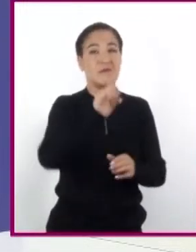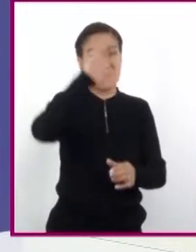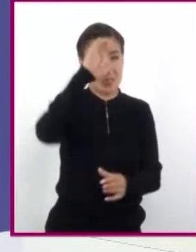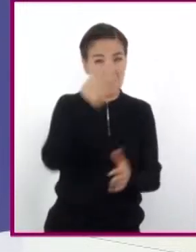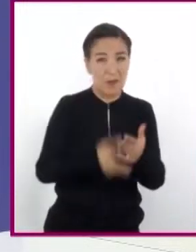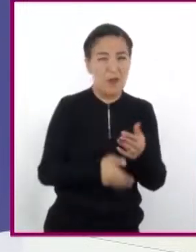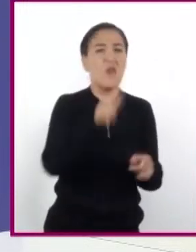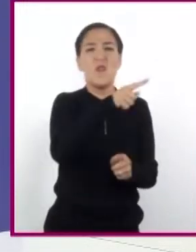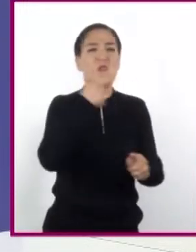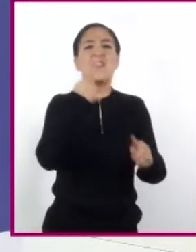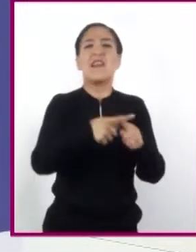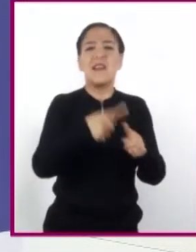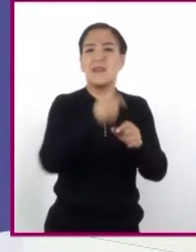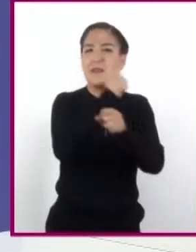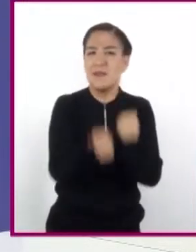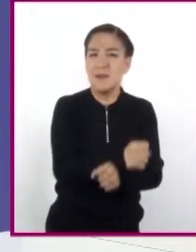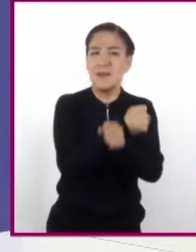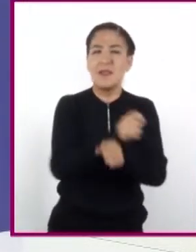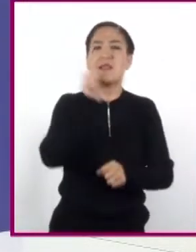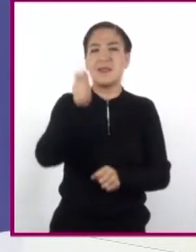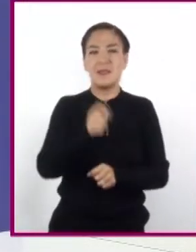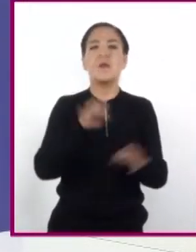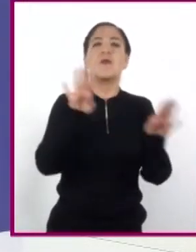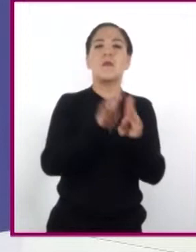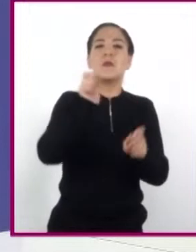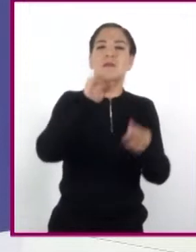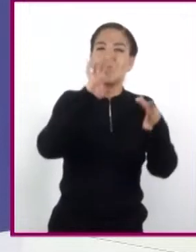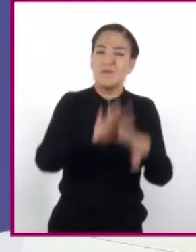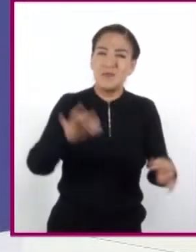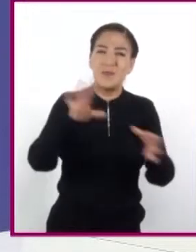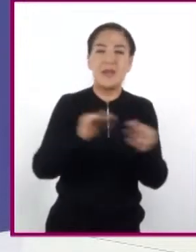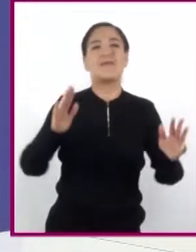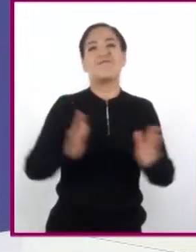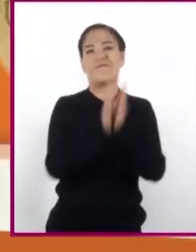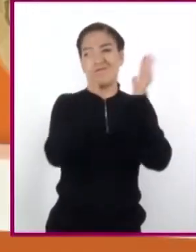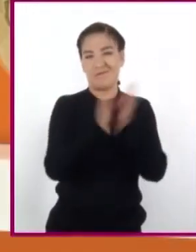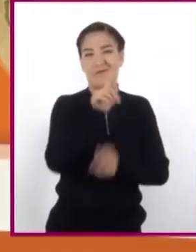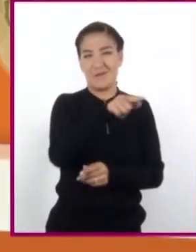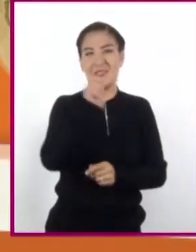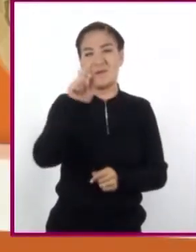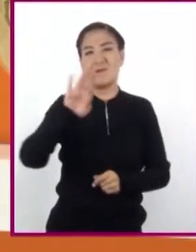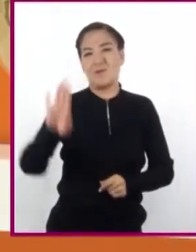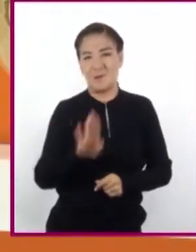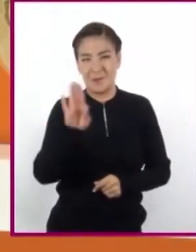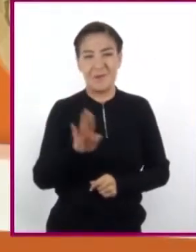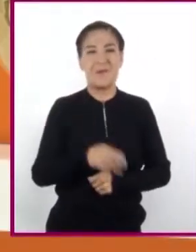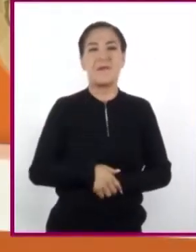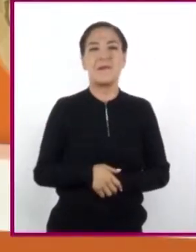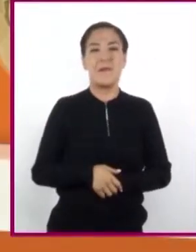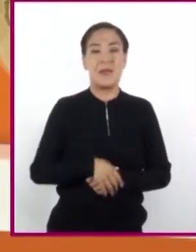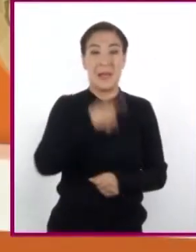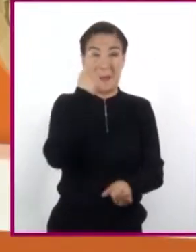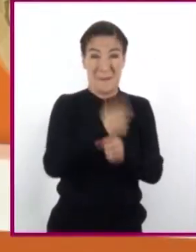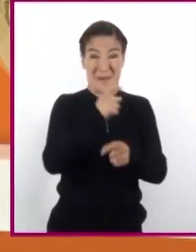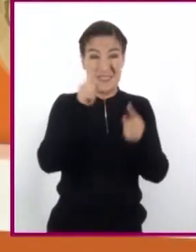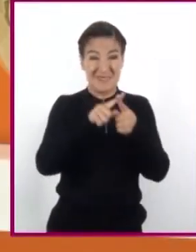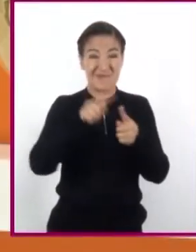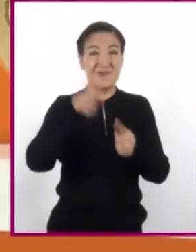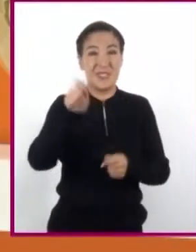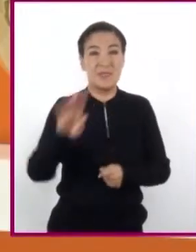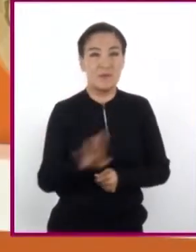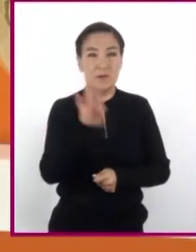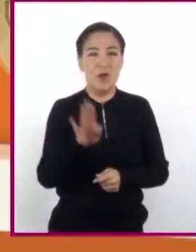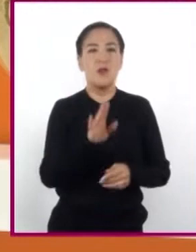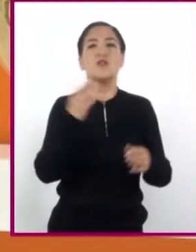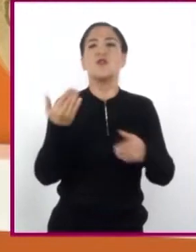esclava. También declaró todos los actos en los que había participado. El primero de esos actos se